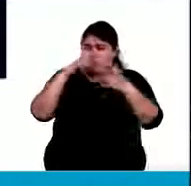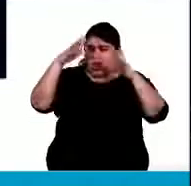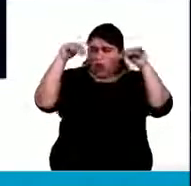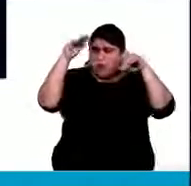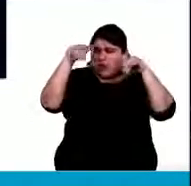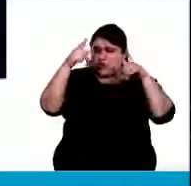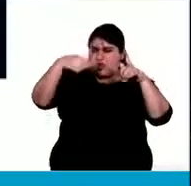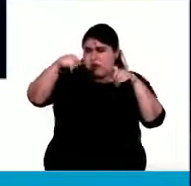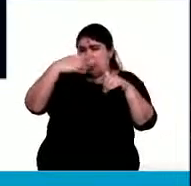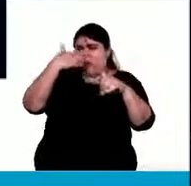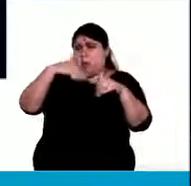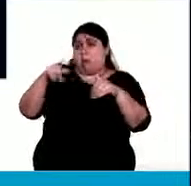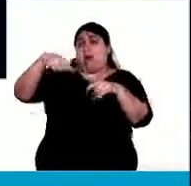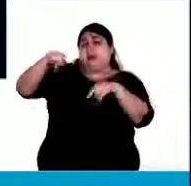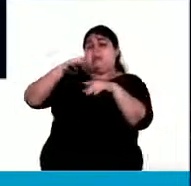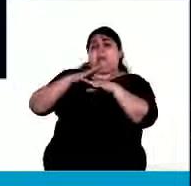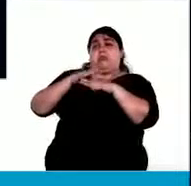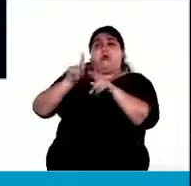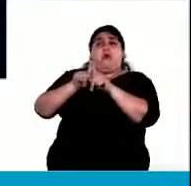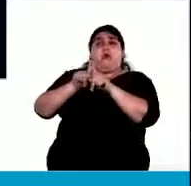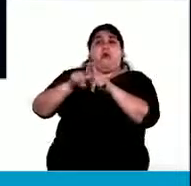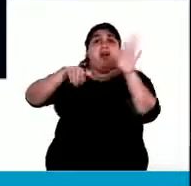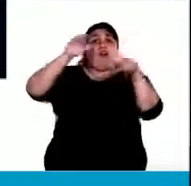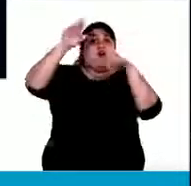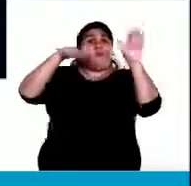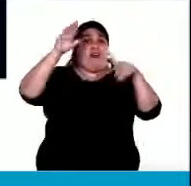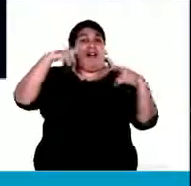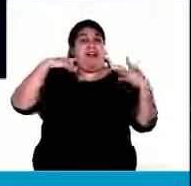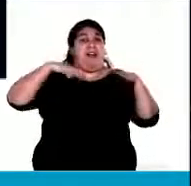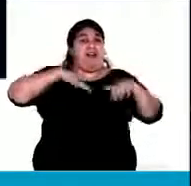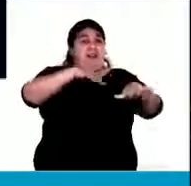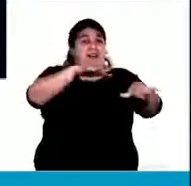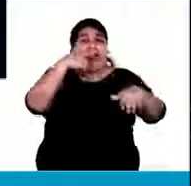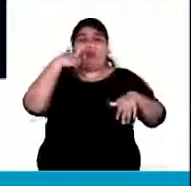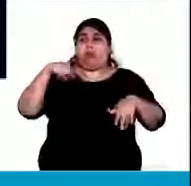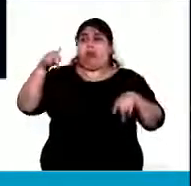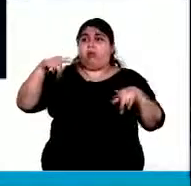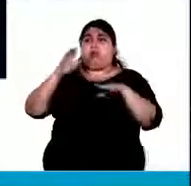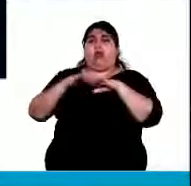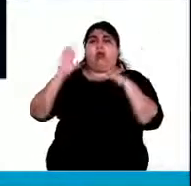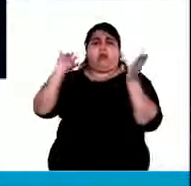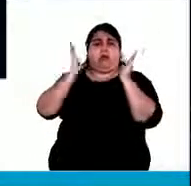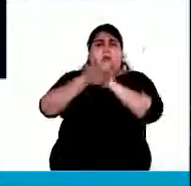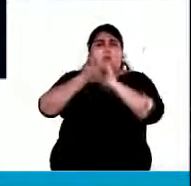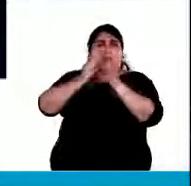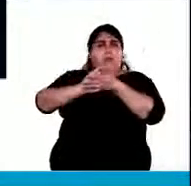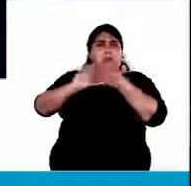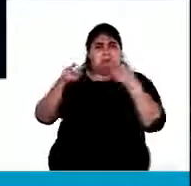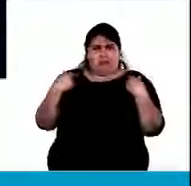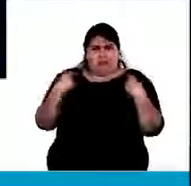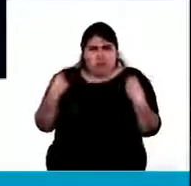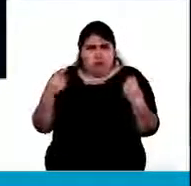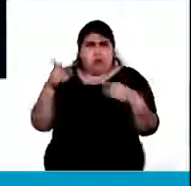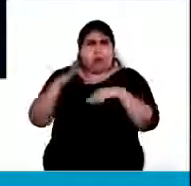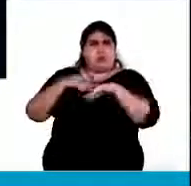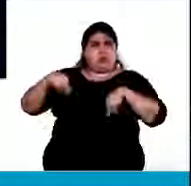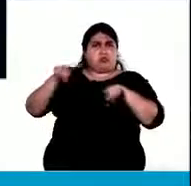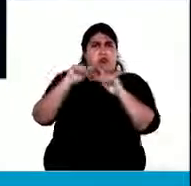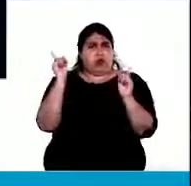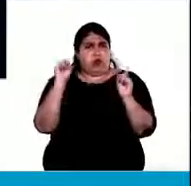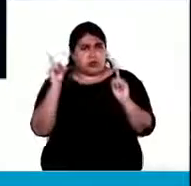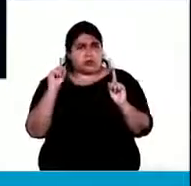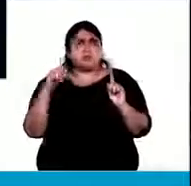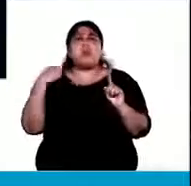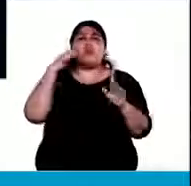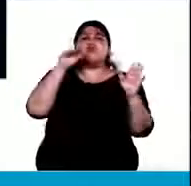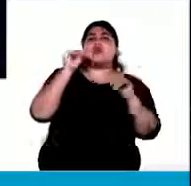hacen ustedes, que después no se hacen cargo, ¿no? Convocan gente a la calle, genera problemas de contagio, genera un montón de cosas, después no se hacen cargo. Dicen, no, nosotros no